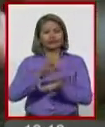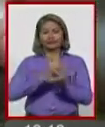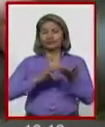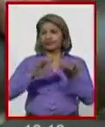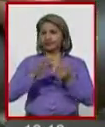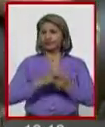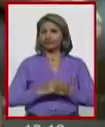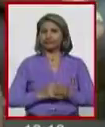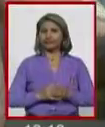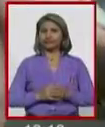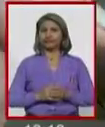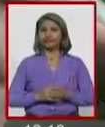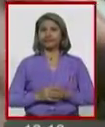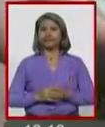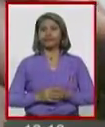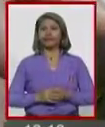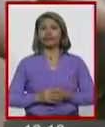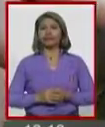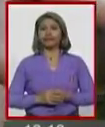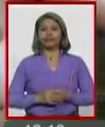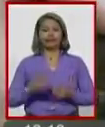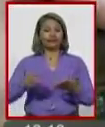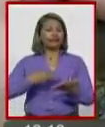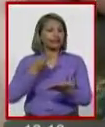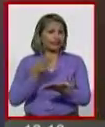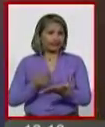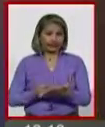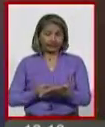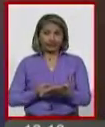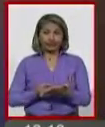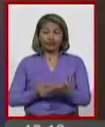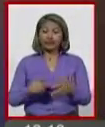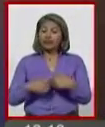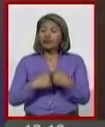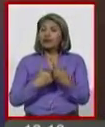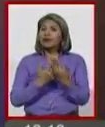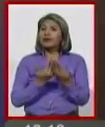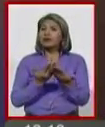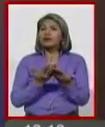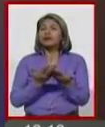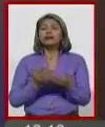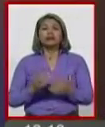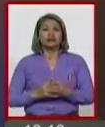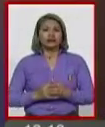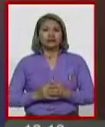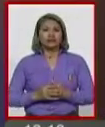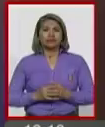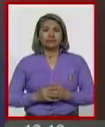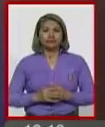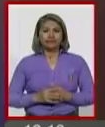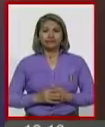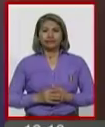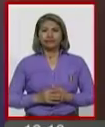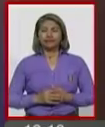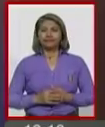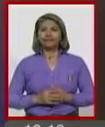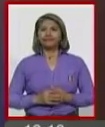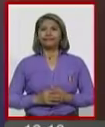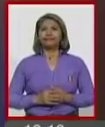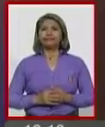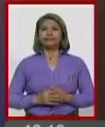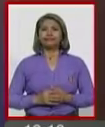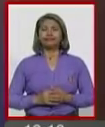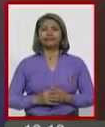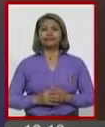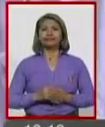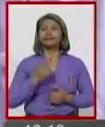la pelea? Sí. ¿Cayeron al suelo? Al suelo. ¿Con qué le arrancaste las partes de la